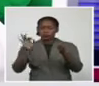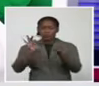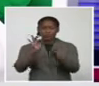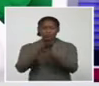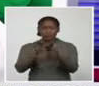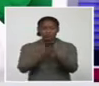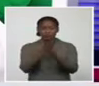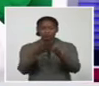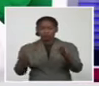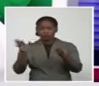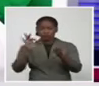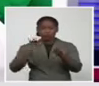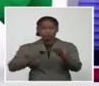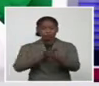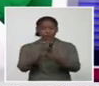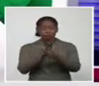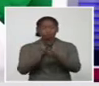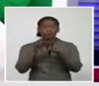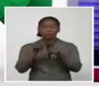pandemia, y de ellos